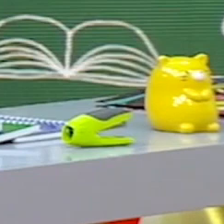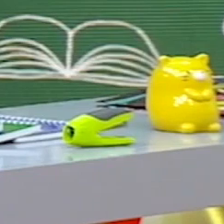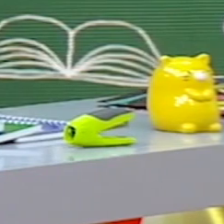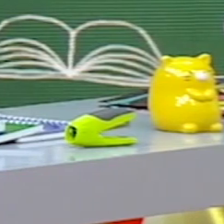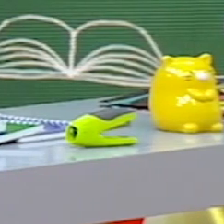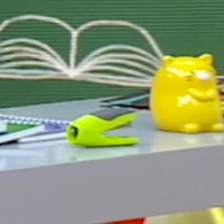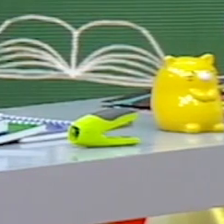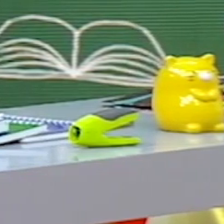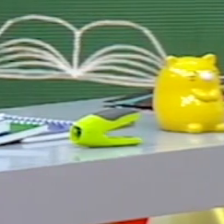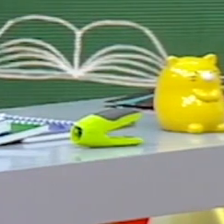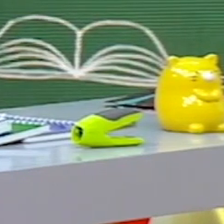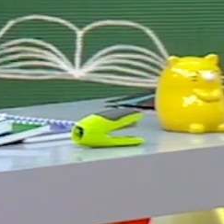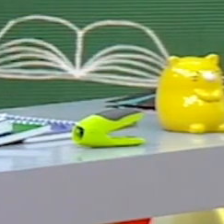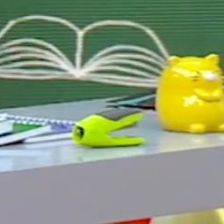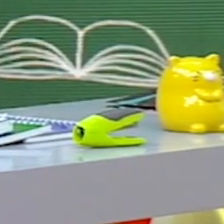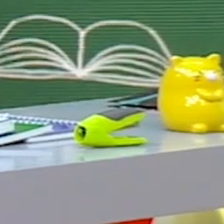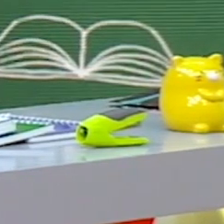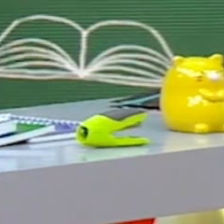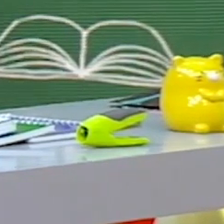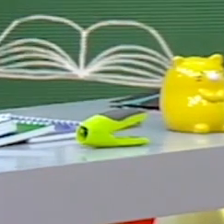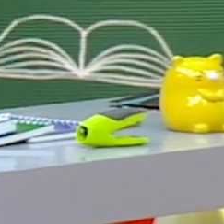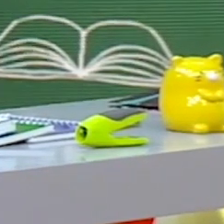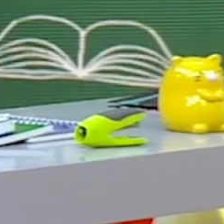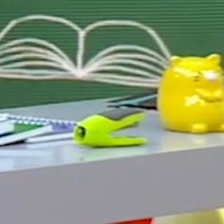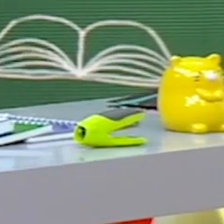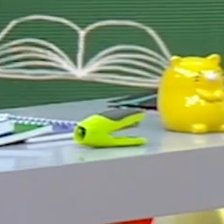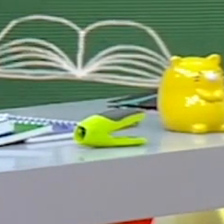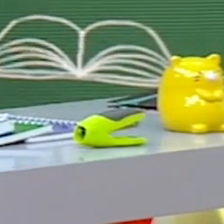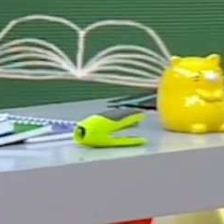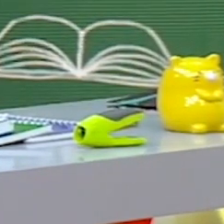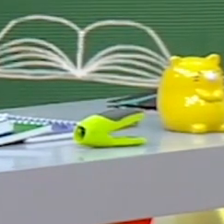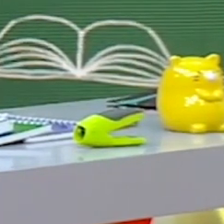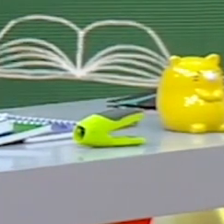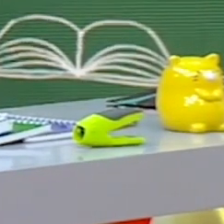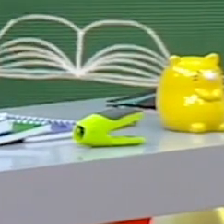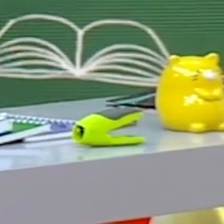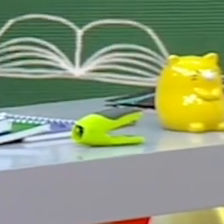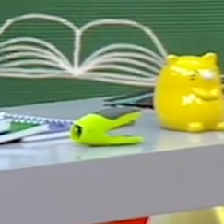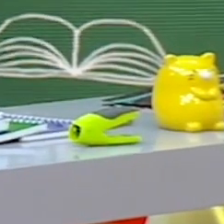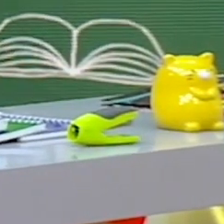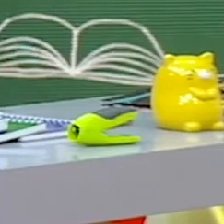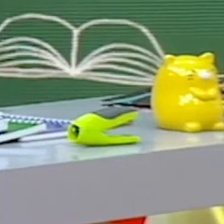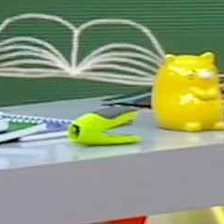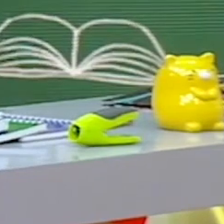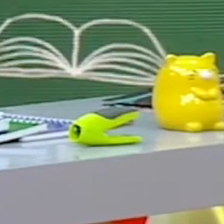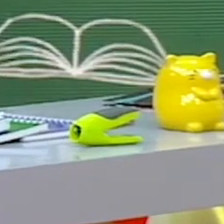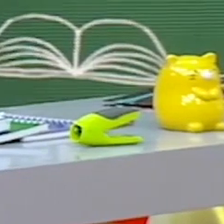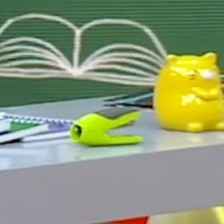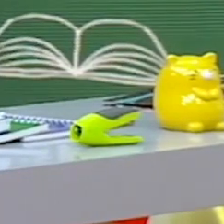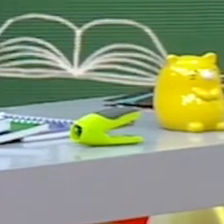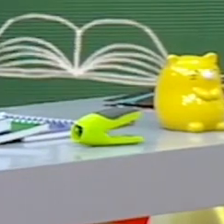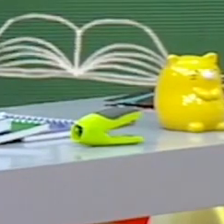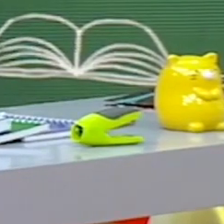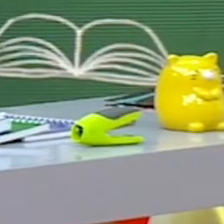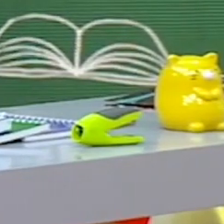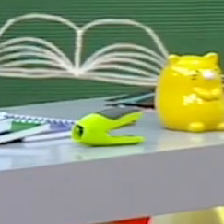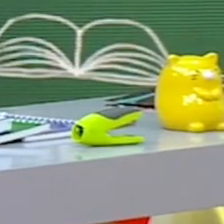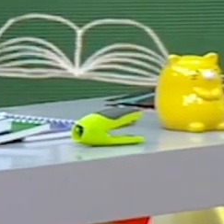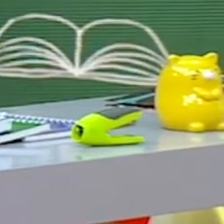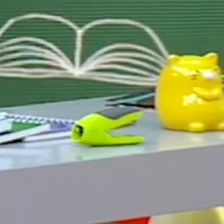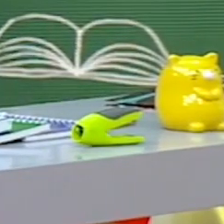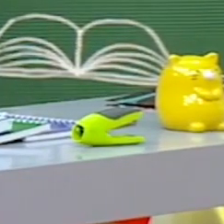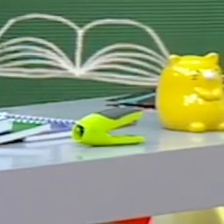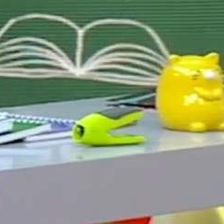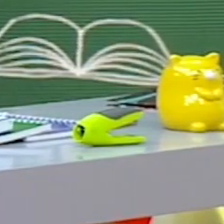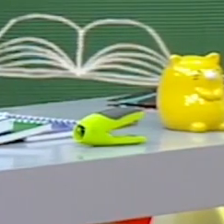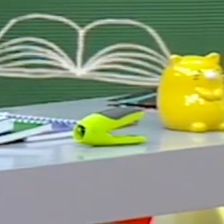cómo es que la matemática nos puede ayudar en situaciones cotidianas, lo que puede ser útil para muchas cosas que necesitamos resolver en